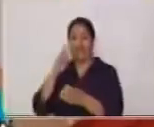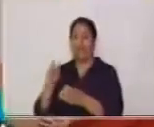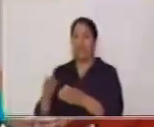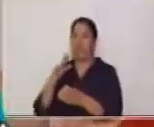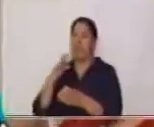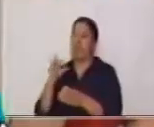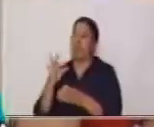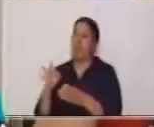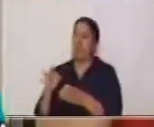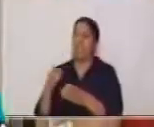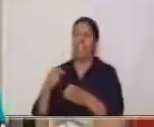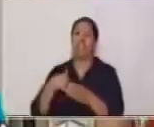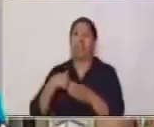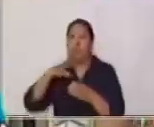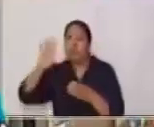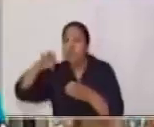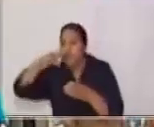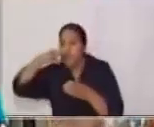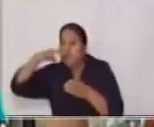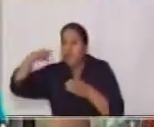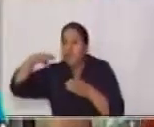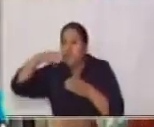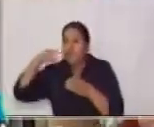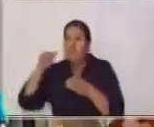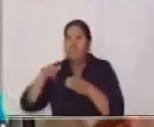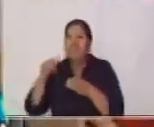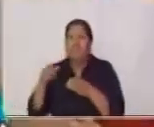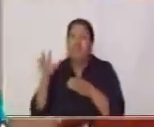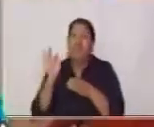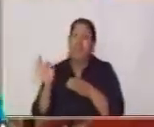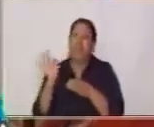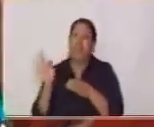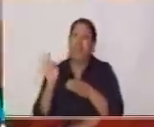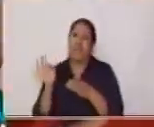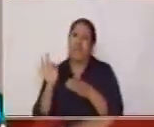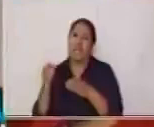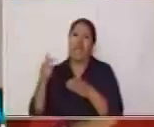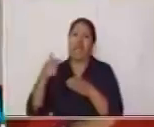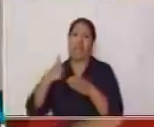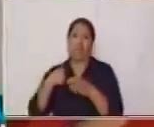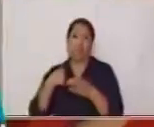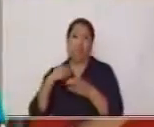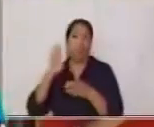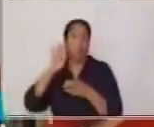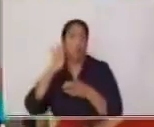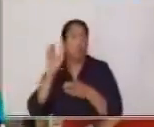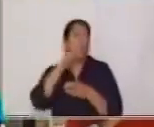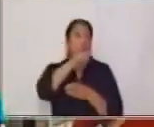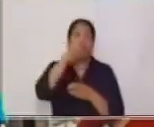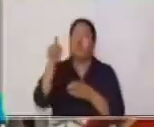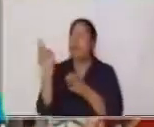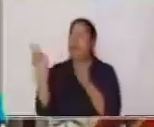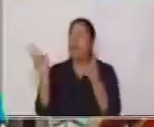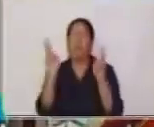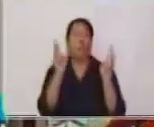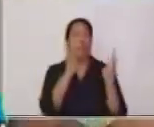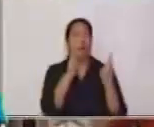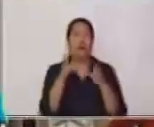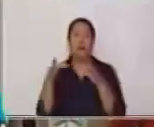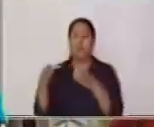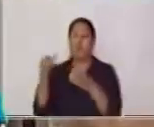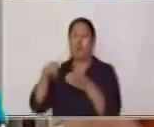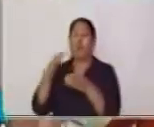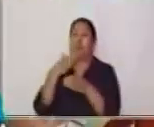delicioso. Yo olí, olía delicioso. Yo escuché a todos conversar que era un